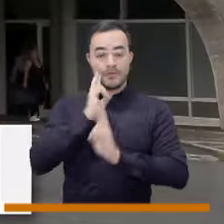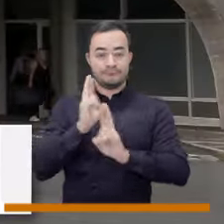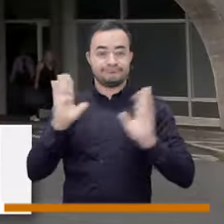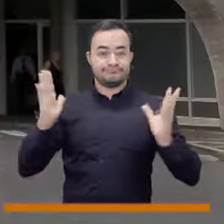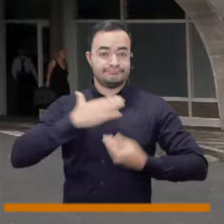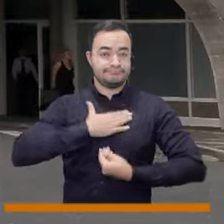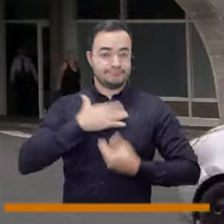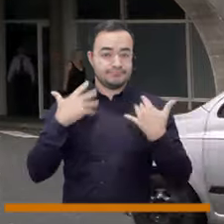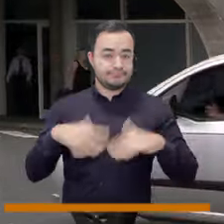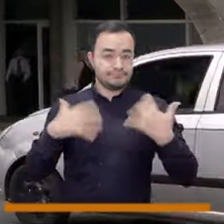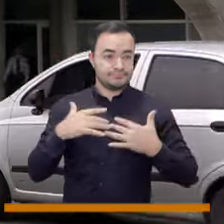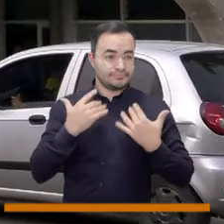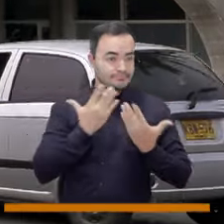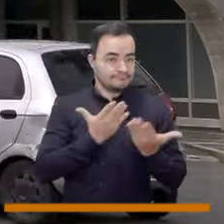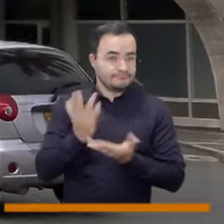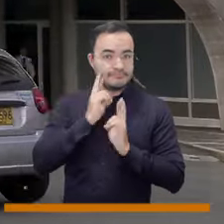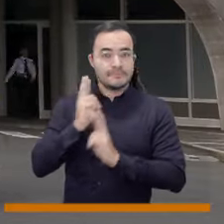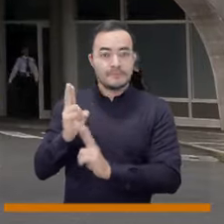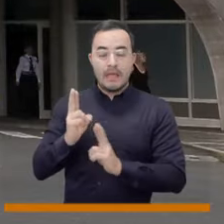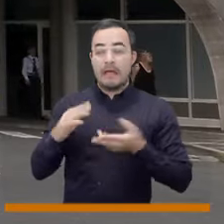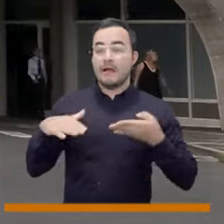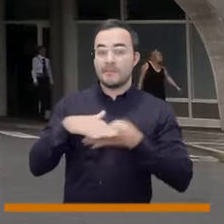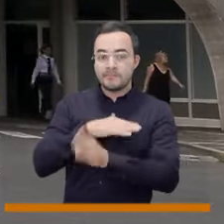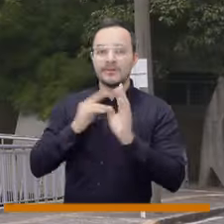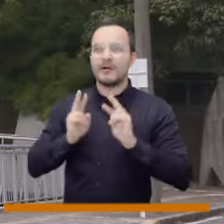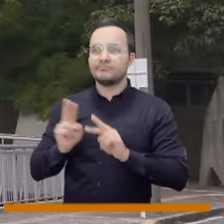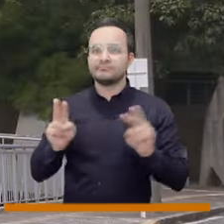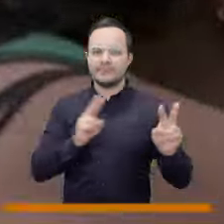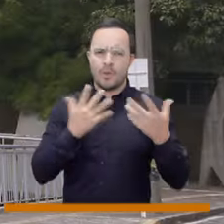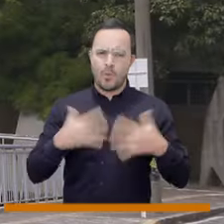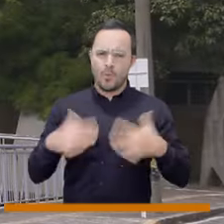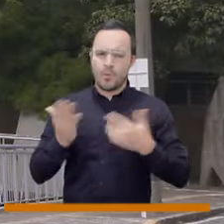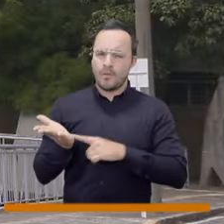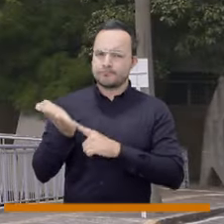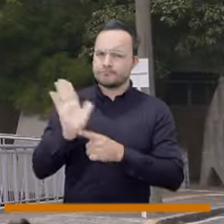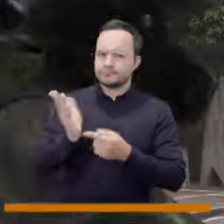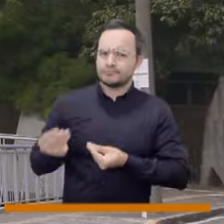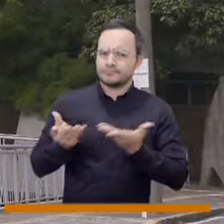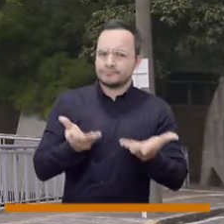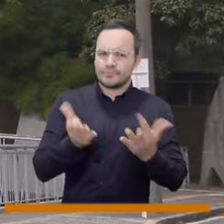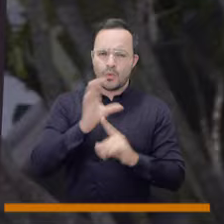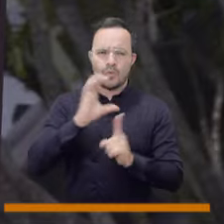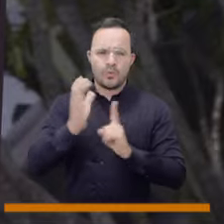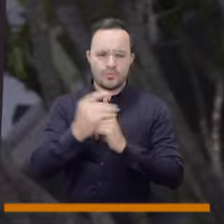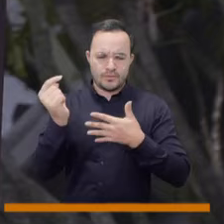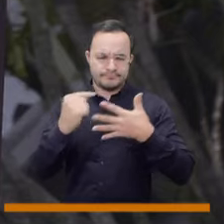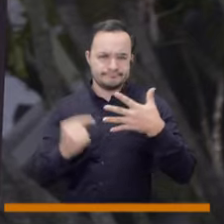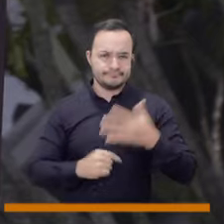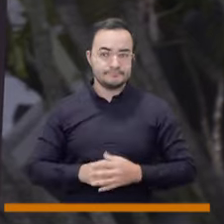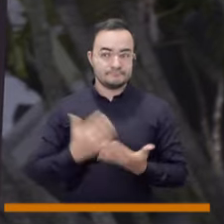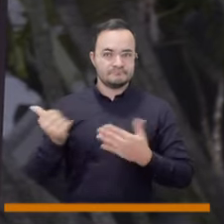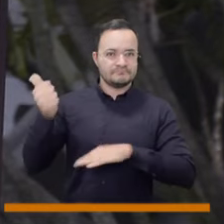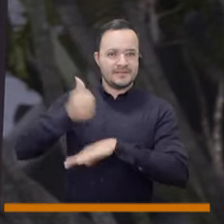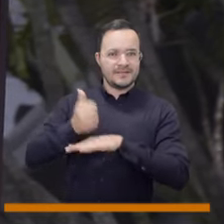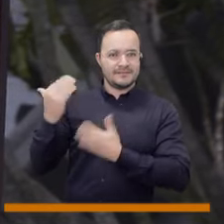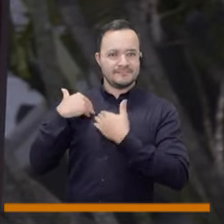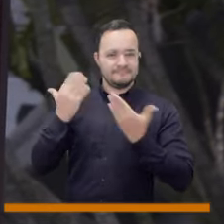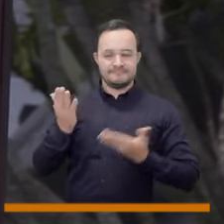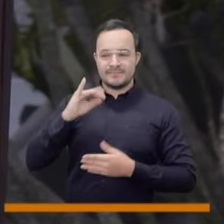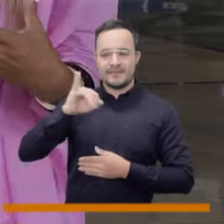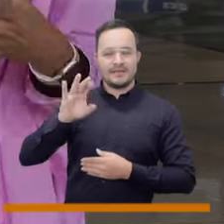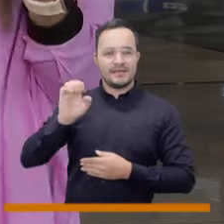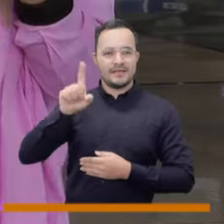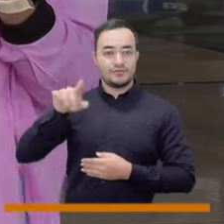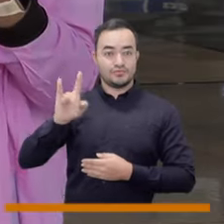este lugar se le ofrece a los visitantes una oferta cultural. De esa oferta vamos a hablar con el gerente Jesús Sánchez, que nos